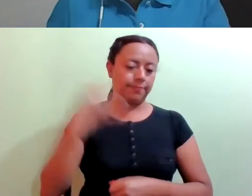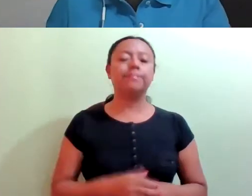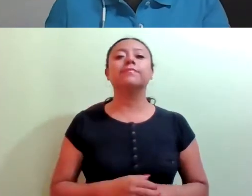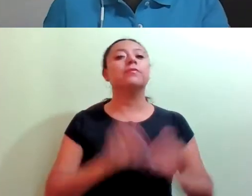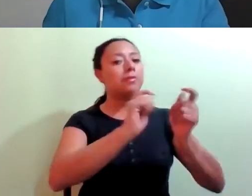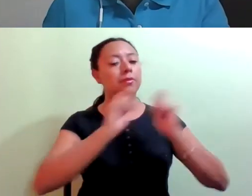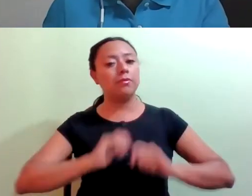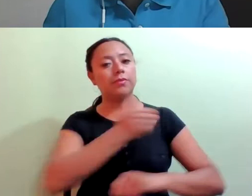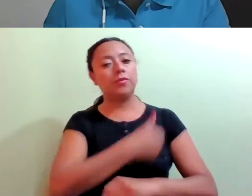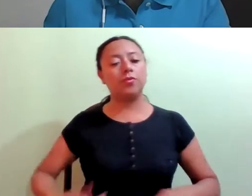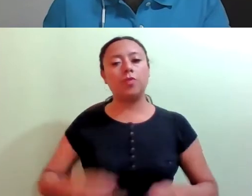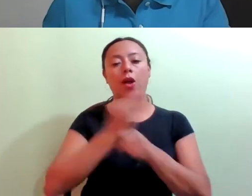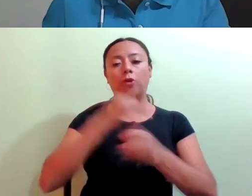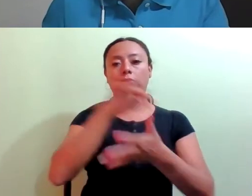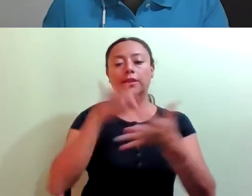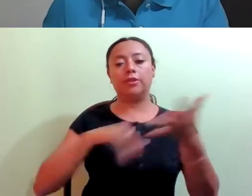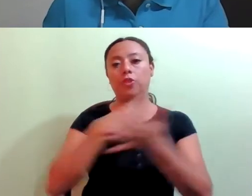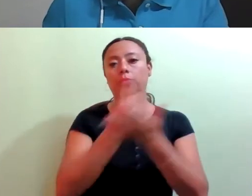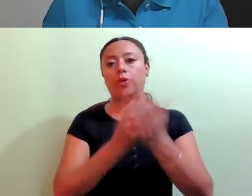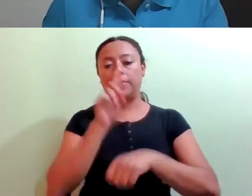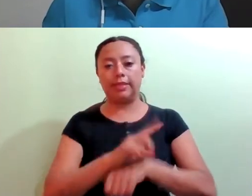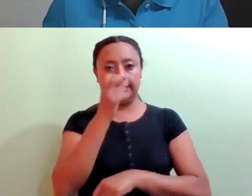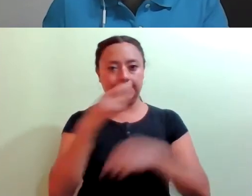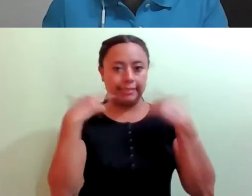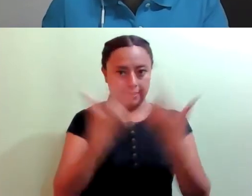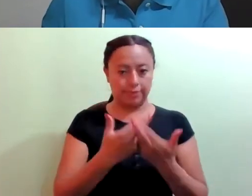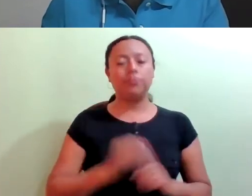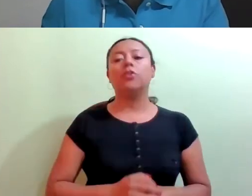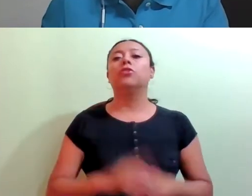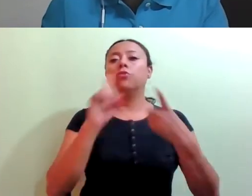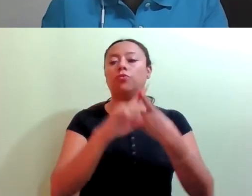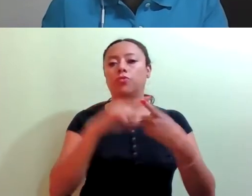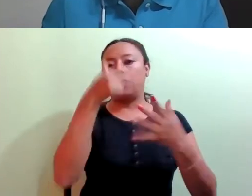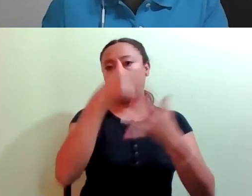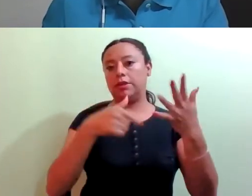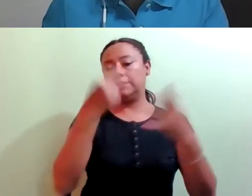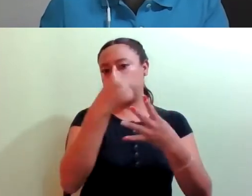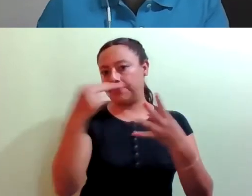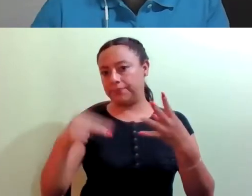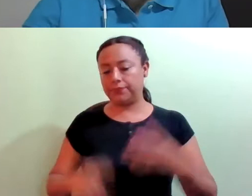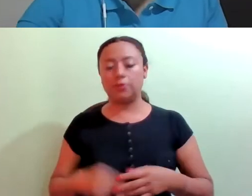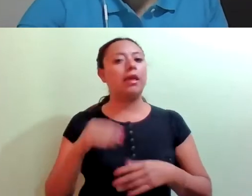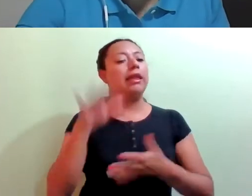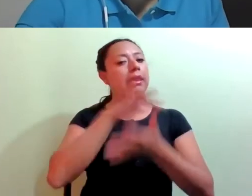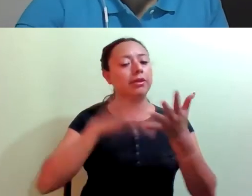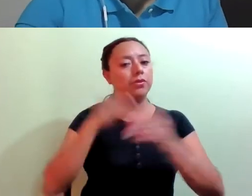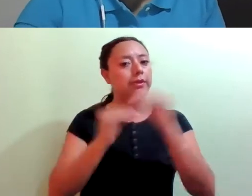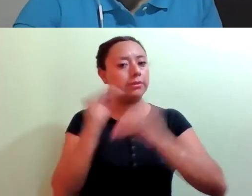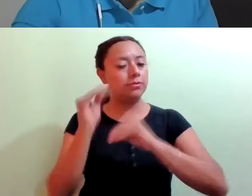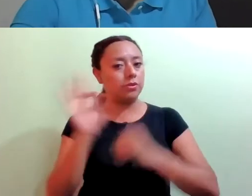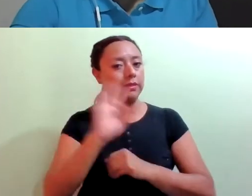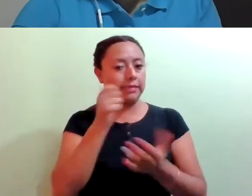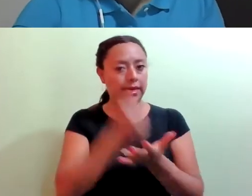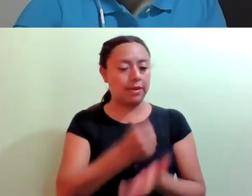dar lectura al orden del día de esta sesión. Orden del día. Uno, lista de asistencia. Dos, lectura, discusión, en su caso, aprobación del orden del día.